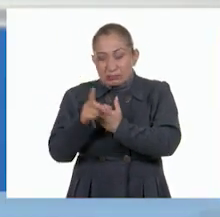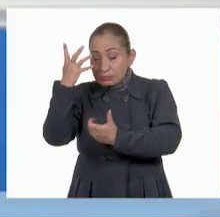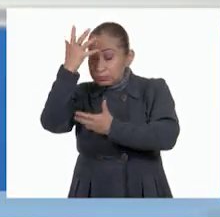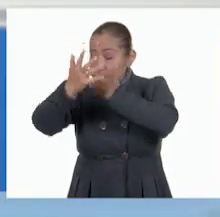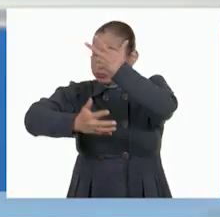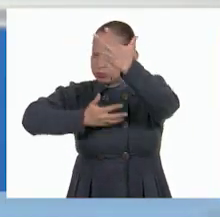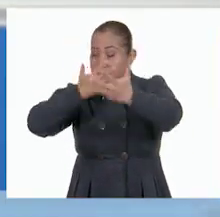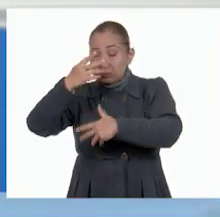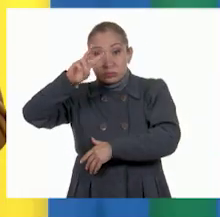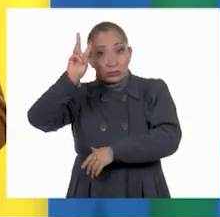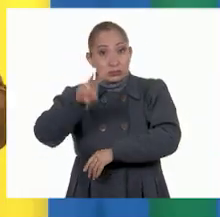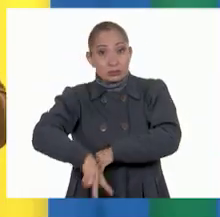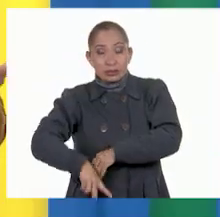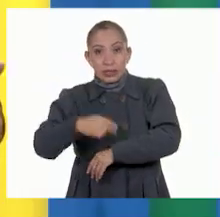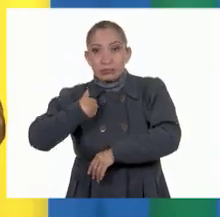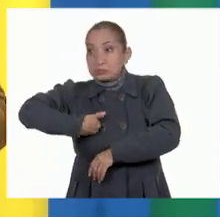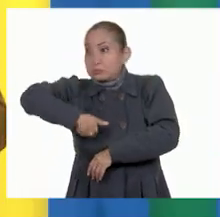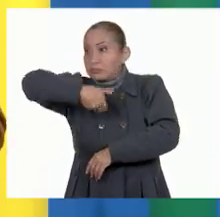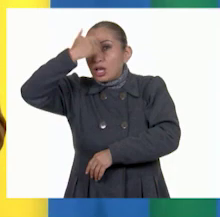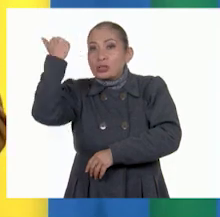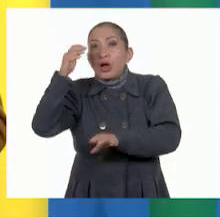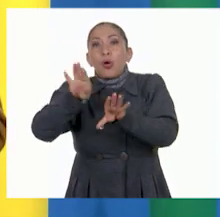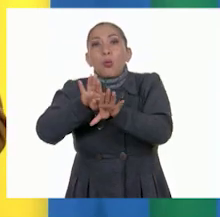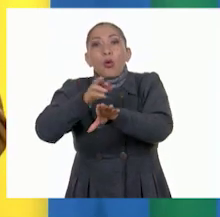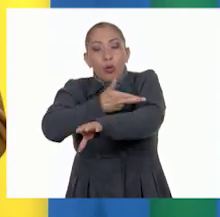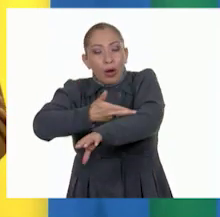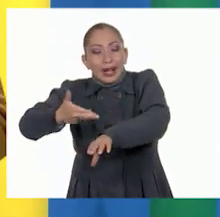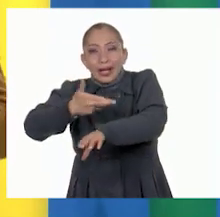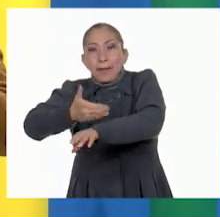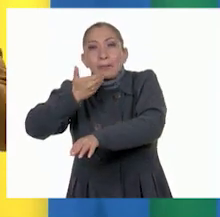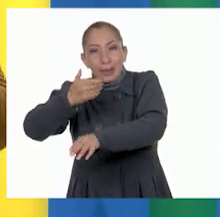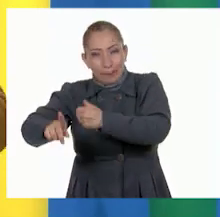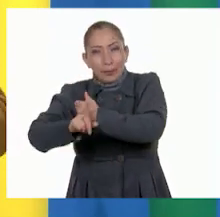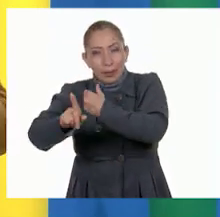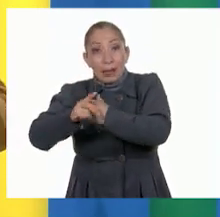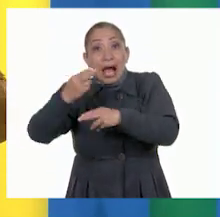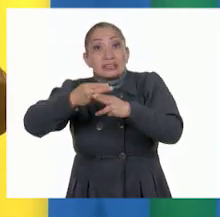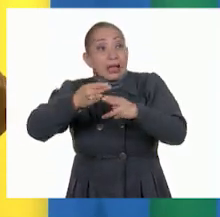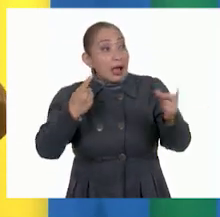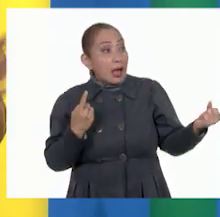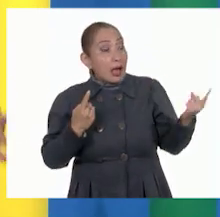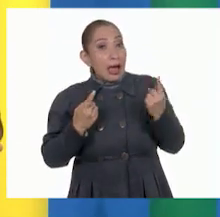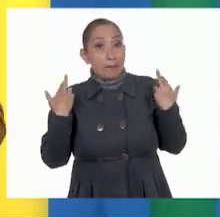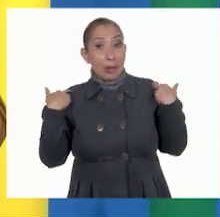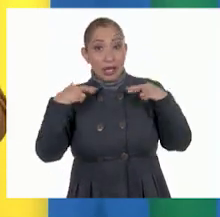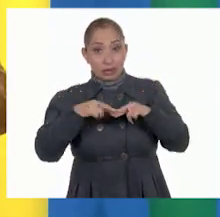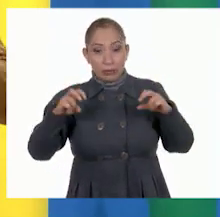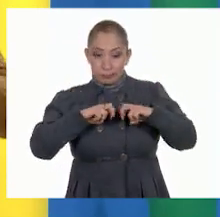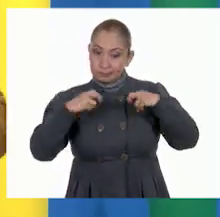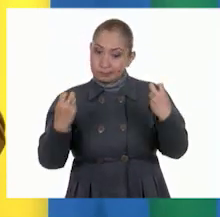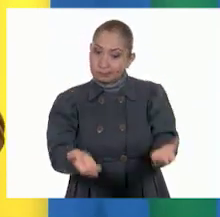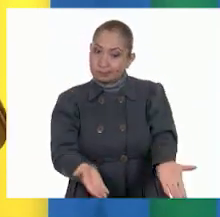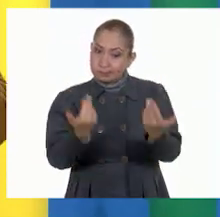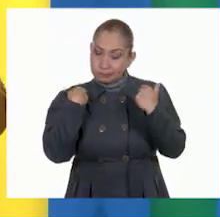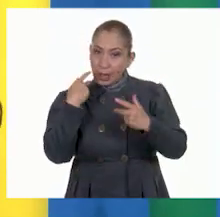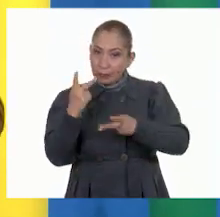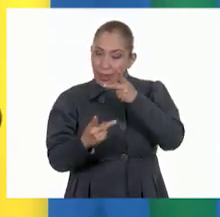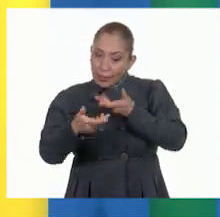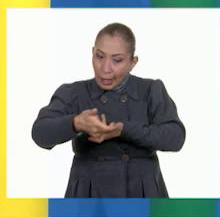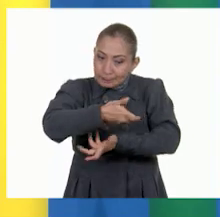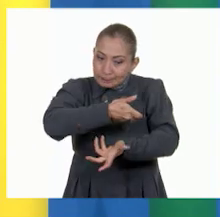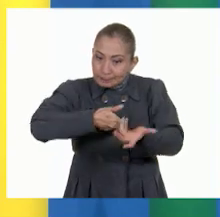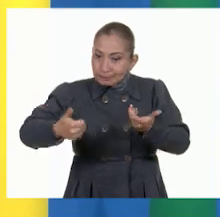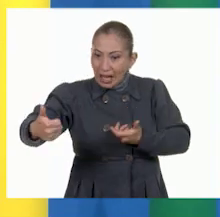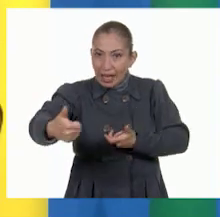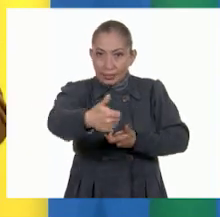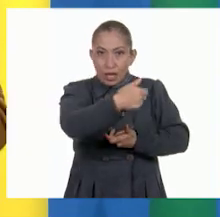caos. La verdad es que no se supo arreglar las cosas muy bien al principio hasta que los maestros nos sentaron a todos a platicar y una vez que